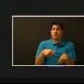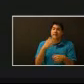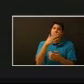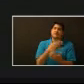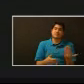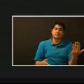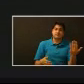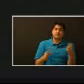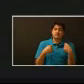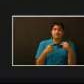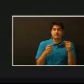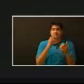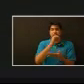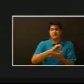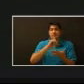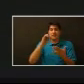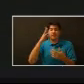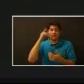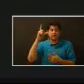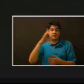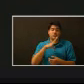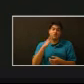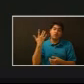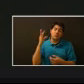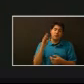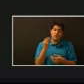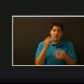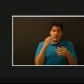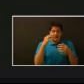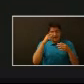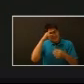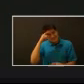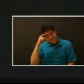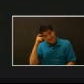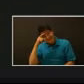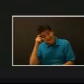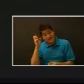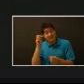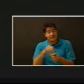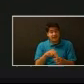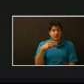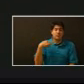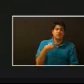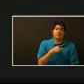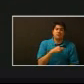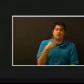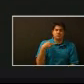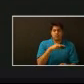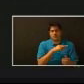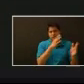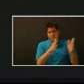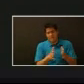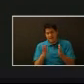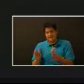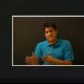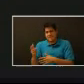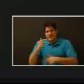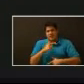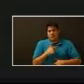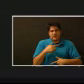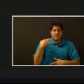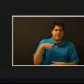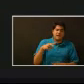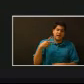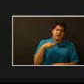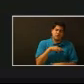y hacer la obra, el Señor ya tuvo que haber trabajado en nosotros. O sea, Él trabaja en nosotros y nos equipa y nos prepara para que